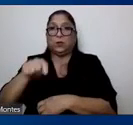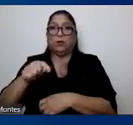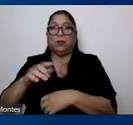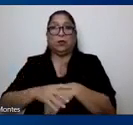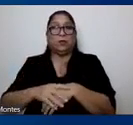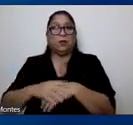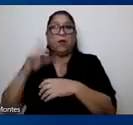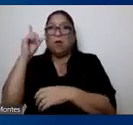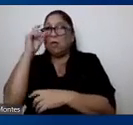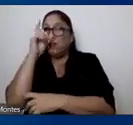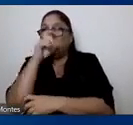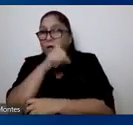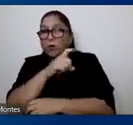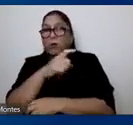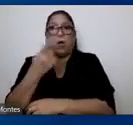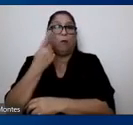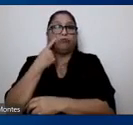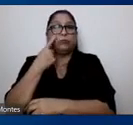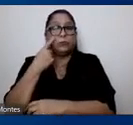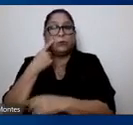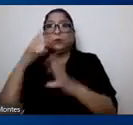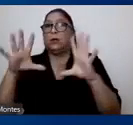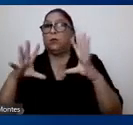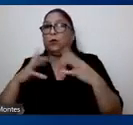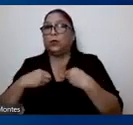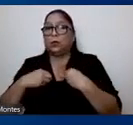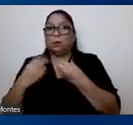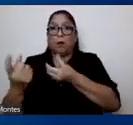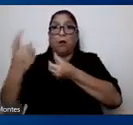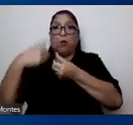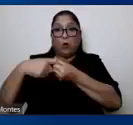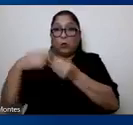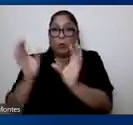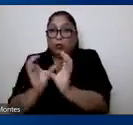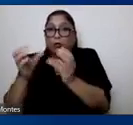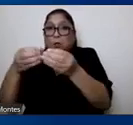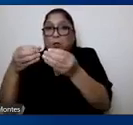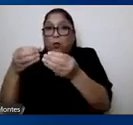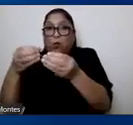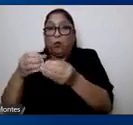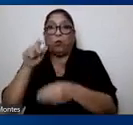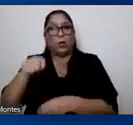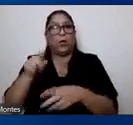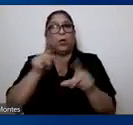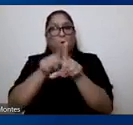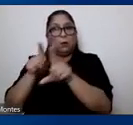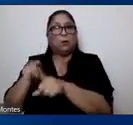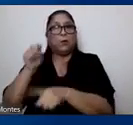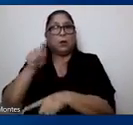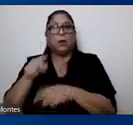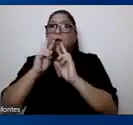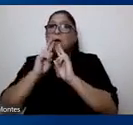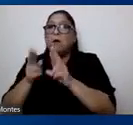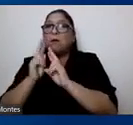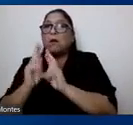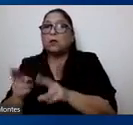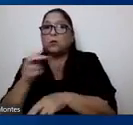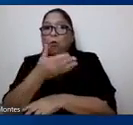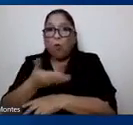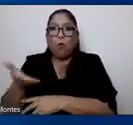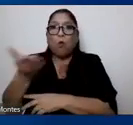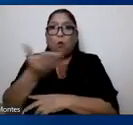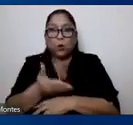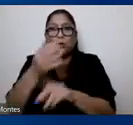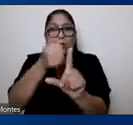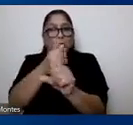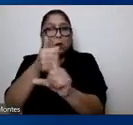esa dificultad por reconocer a los miembros de este grupo subversivo, que también hay respuestas por el